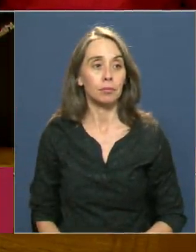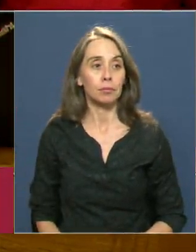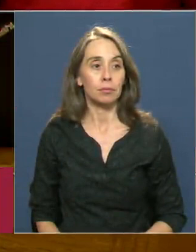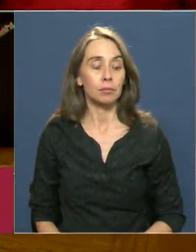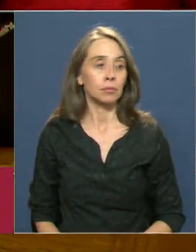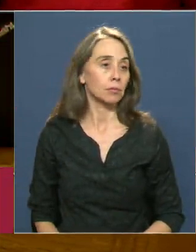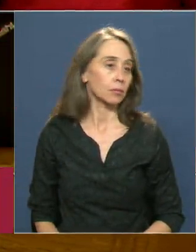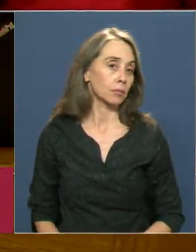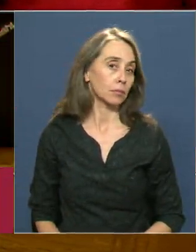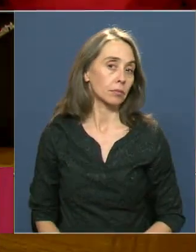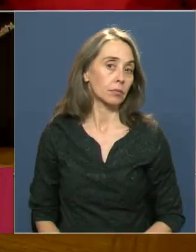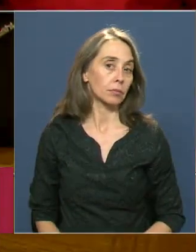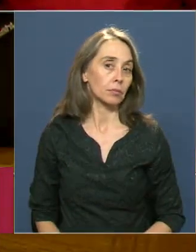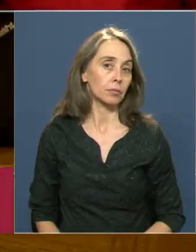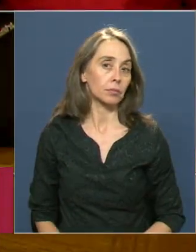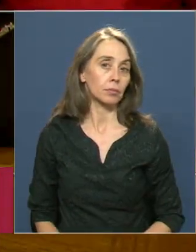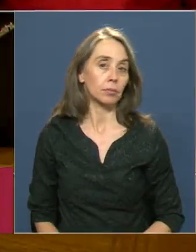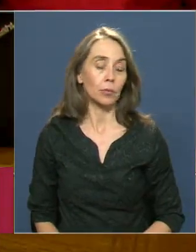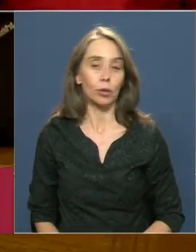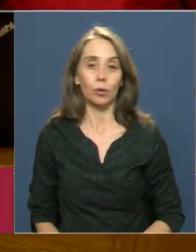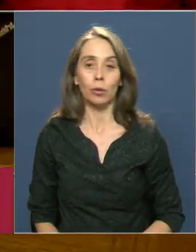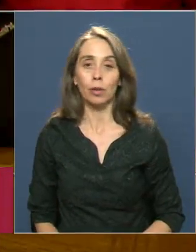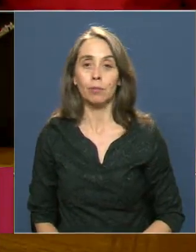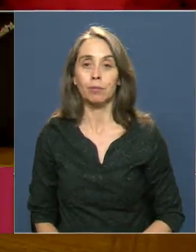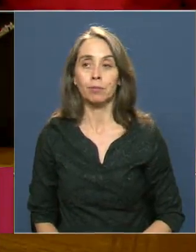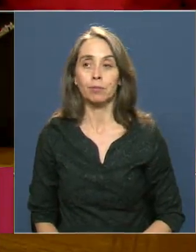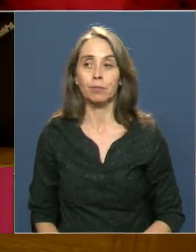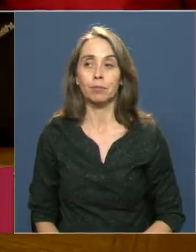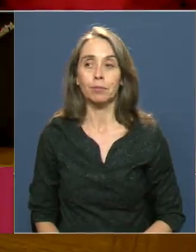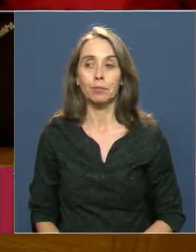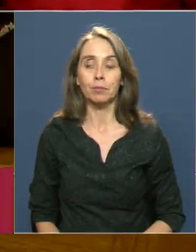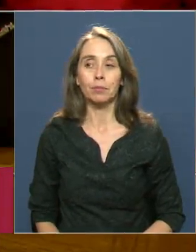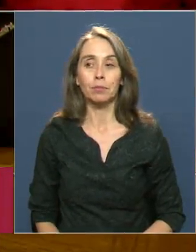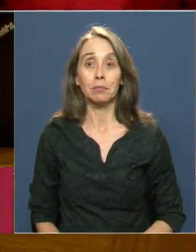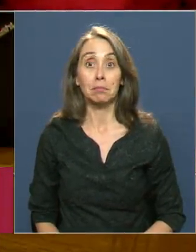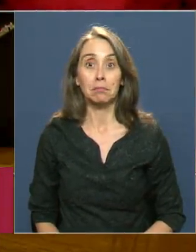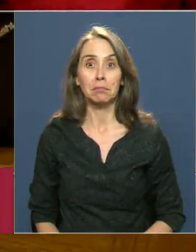Vamos con este, ahora tenemos 90 izquierdas.